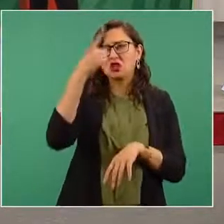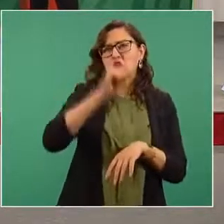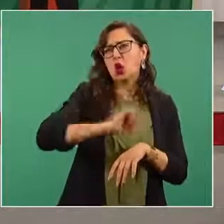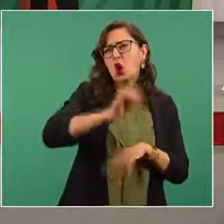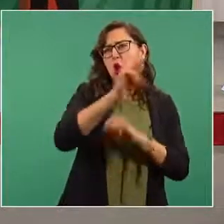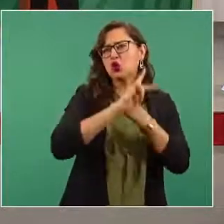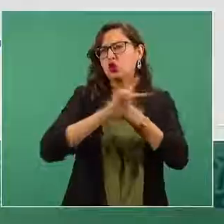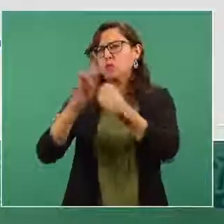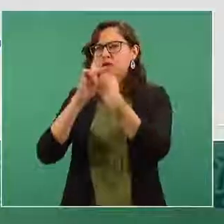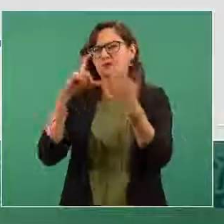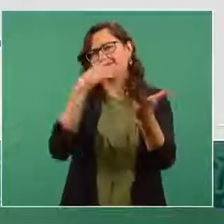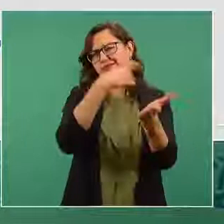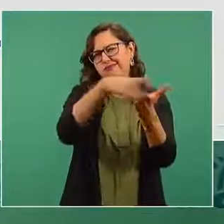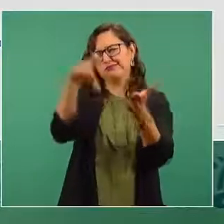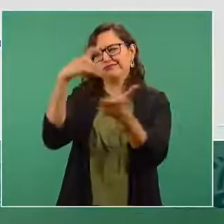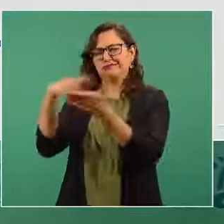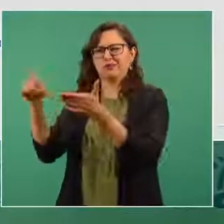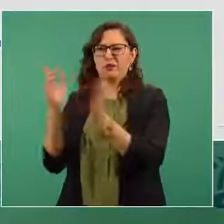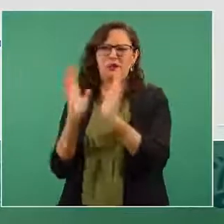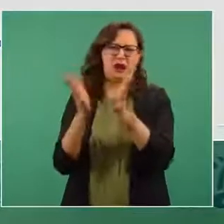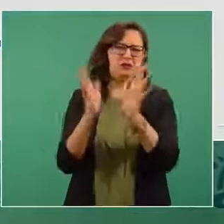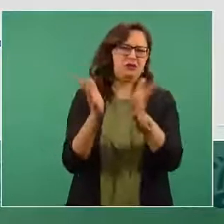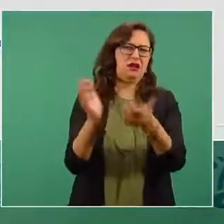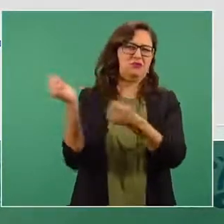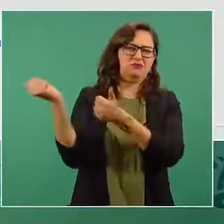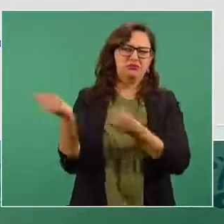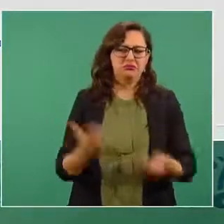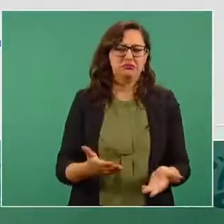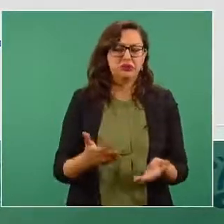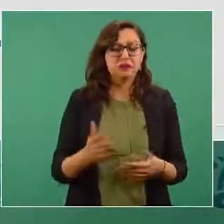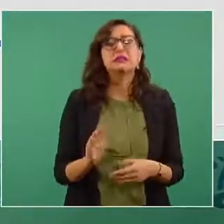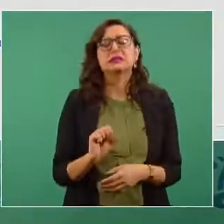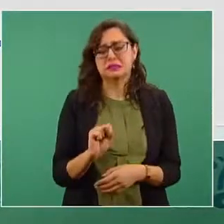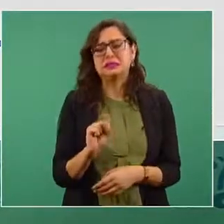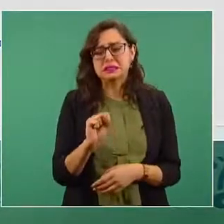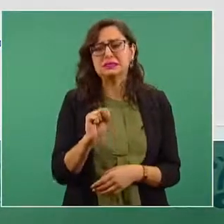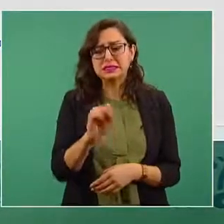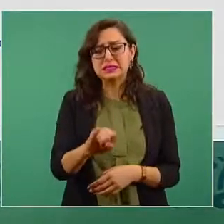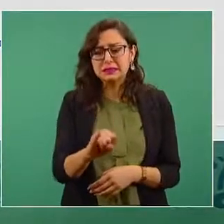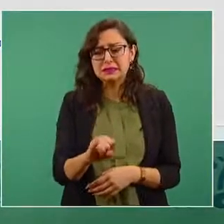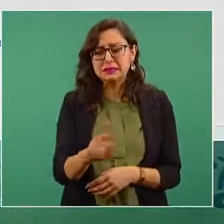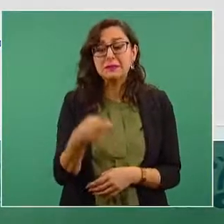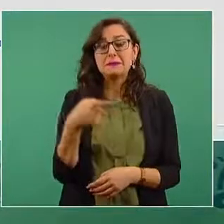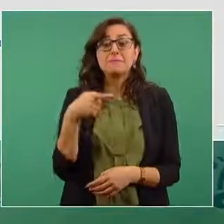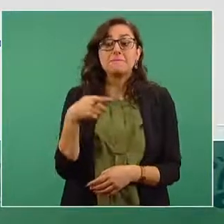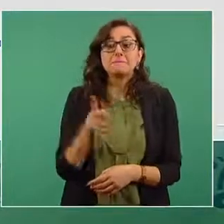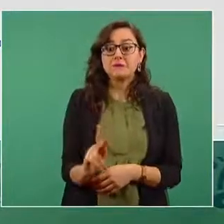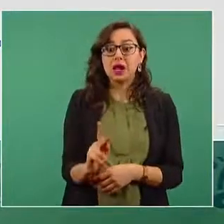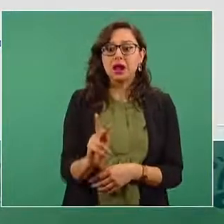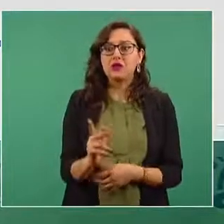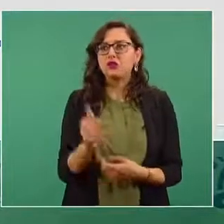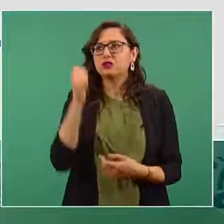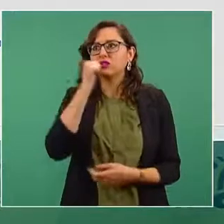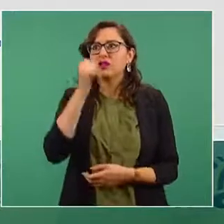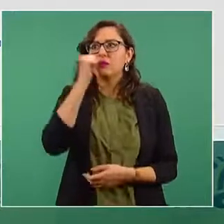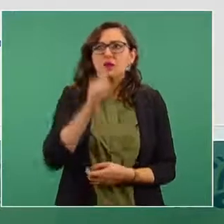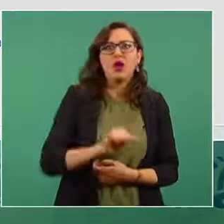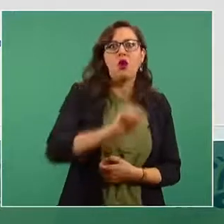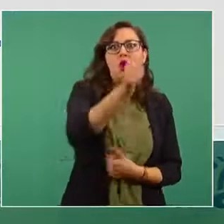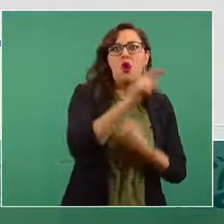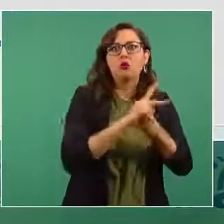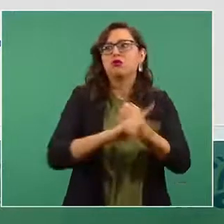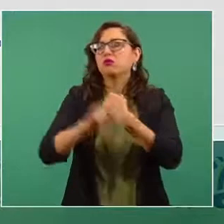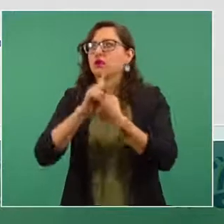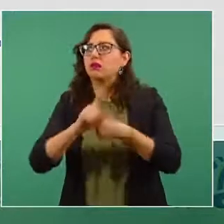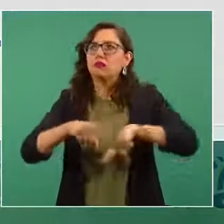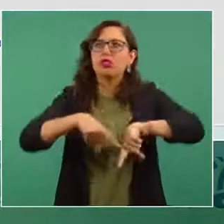tan importante? Porque nos ha pedido el presidente que nos preparemos para que México no dependa tanto de vacunas